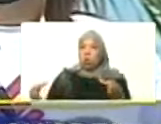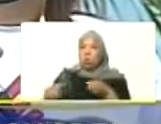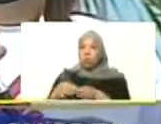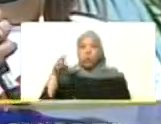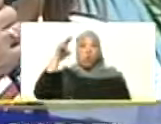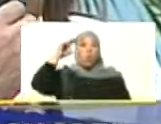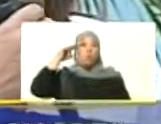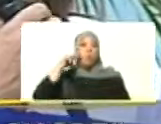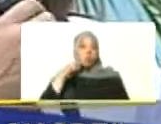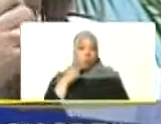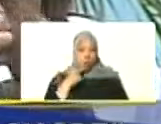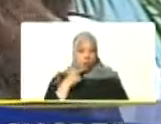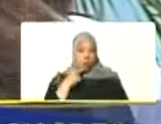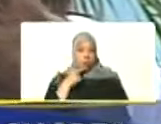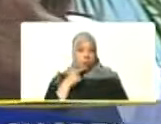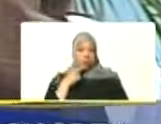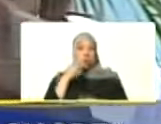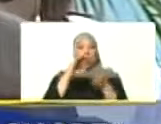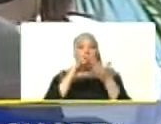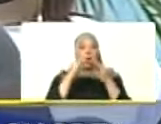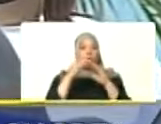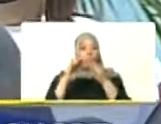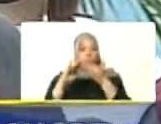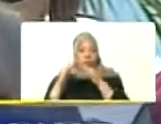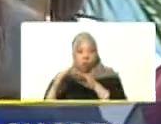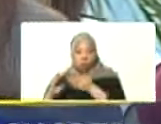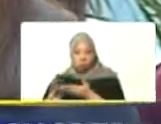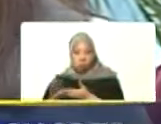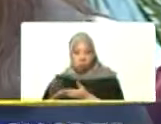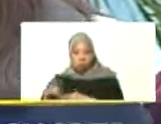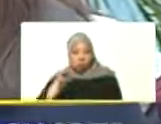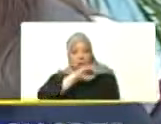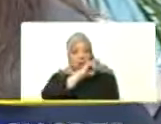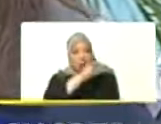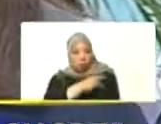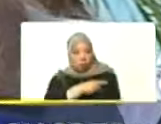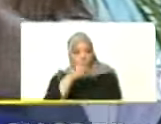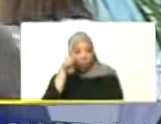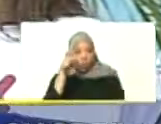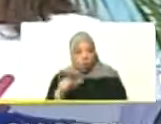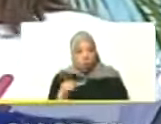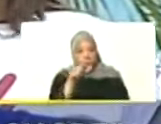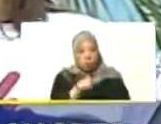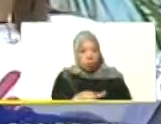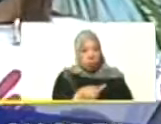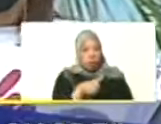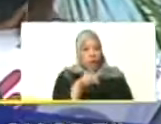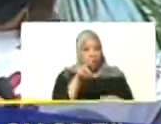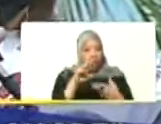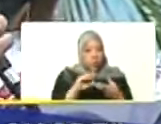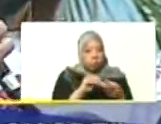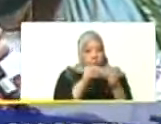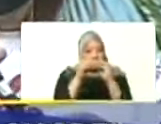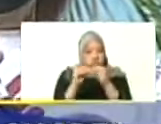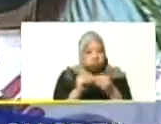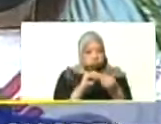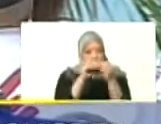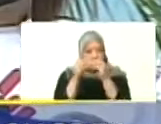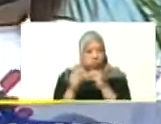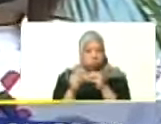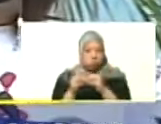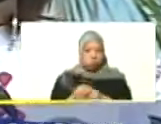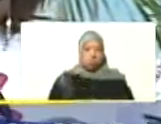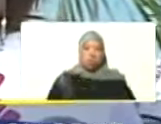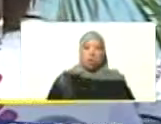las comunas, barrio adentro, el poder popular organizado en lo que es